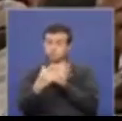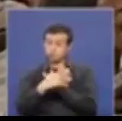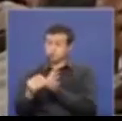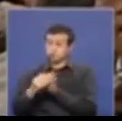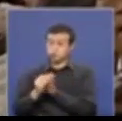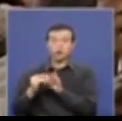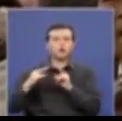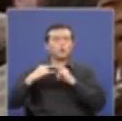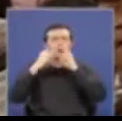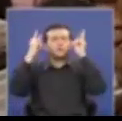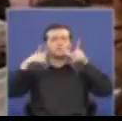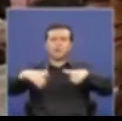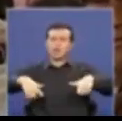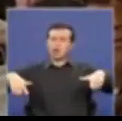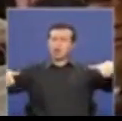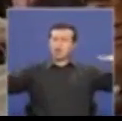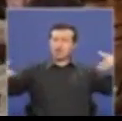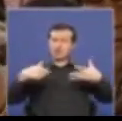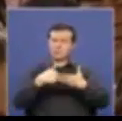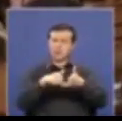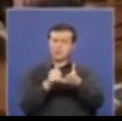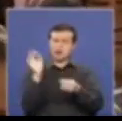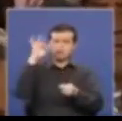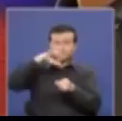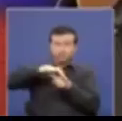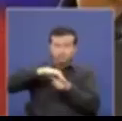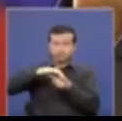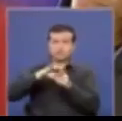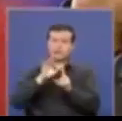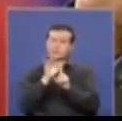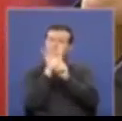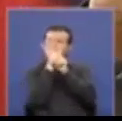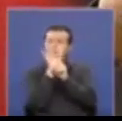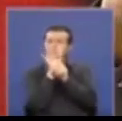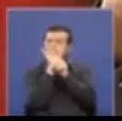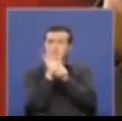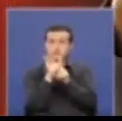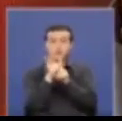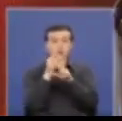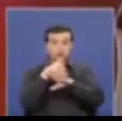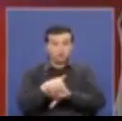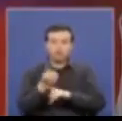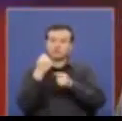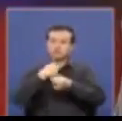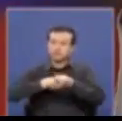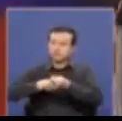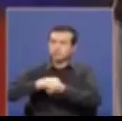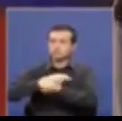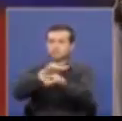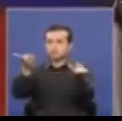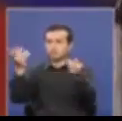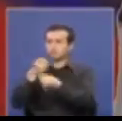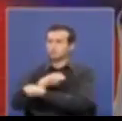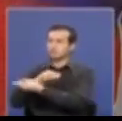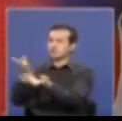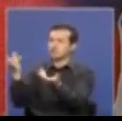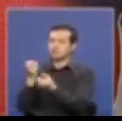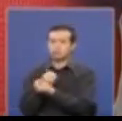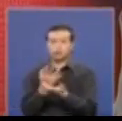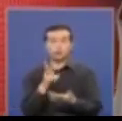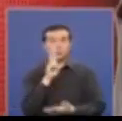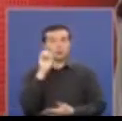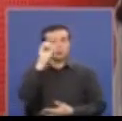vivero de papa, semilla de papa. Ya, y vamos a repartirlo y le estamos repartiendo en otras provincias, pero